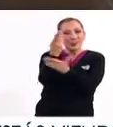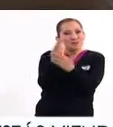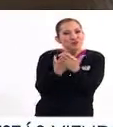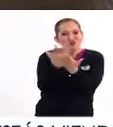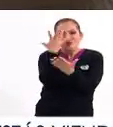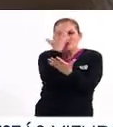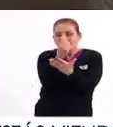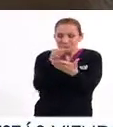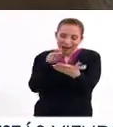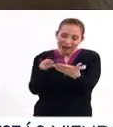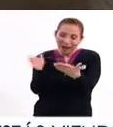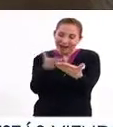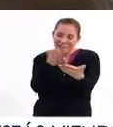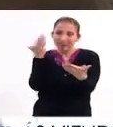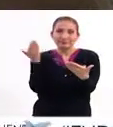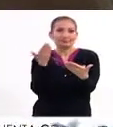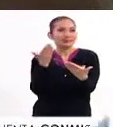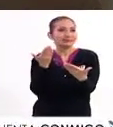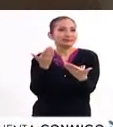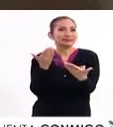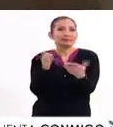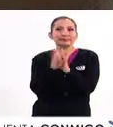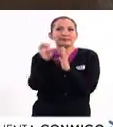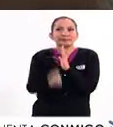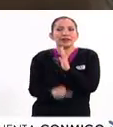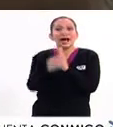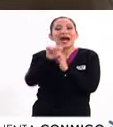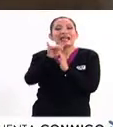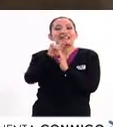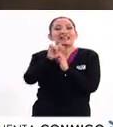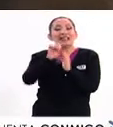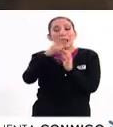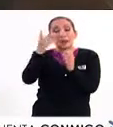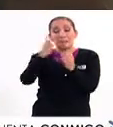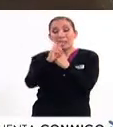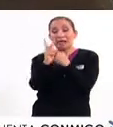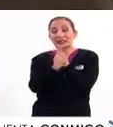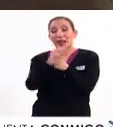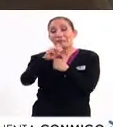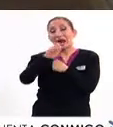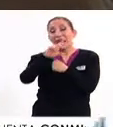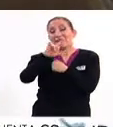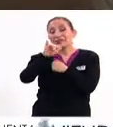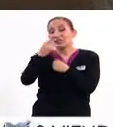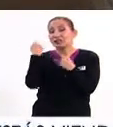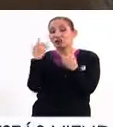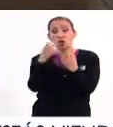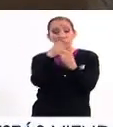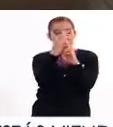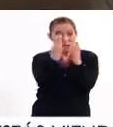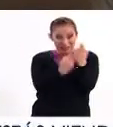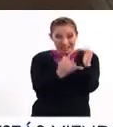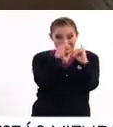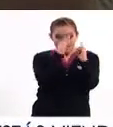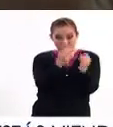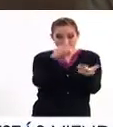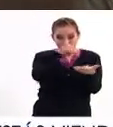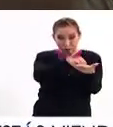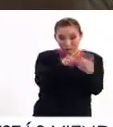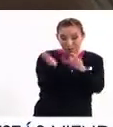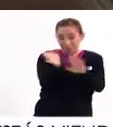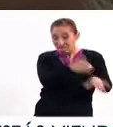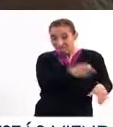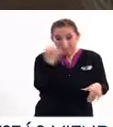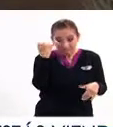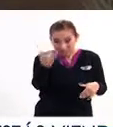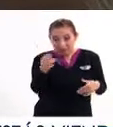sus imágenes que encargó, es un libro, digamos que redondo, tanto imagen como impreso, y yo creo que así se pueden hacer